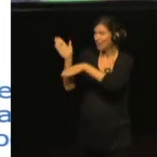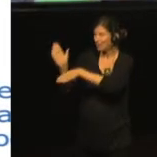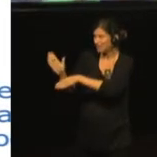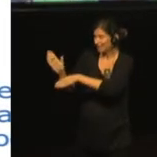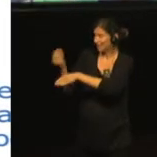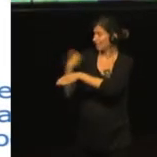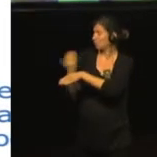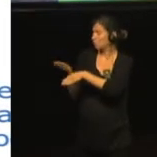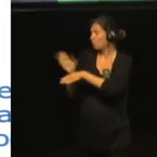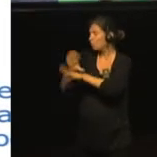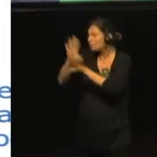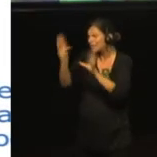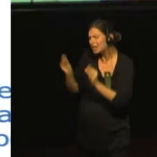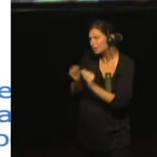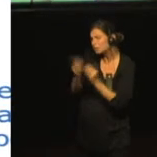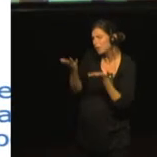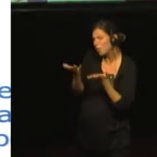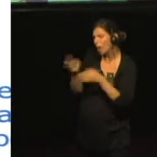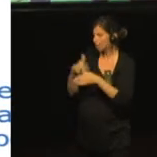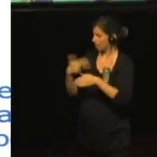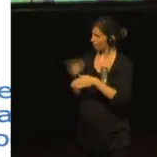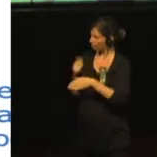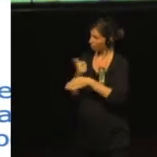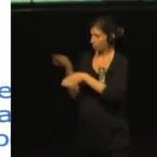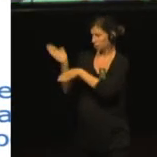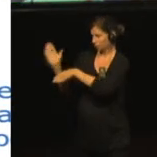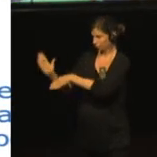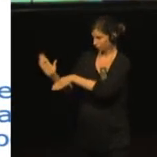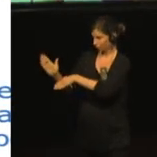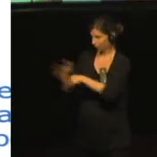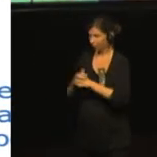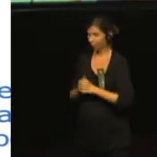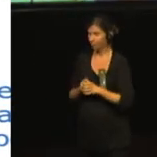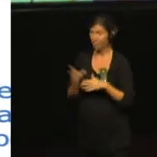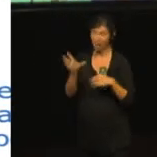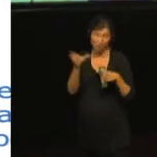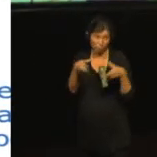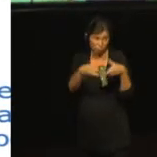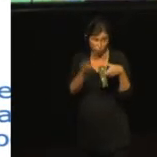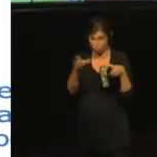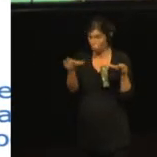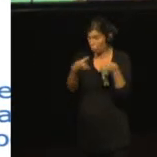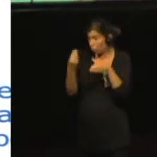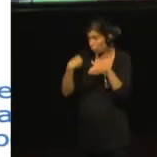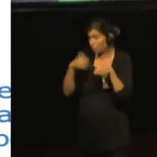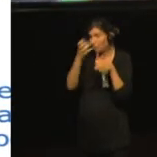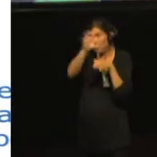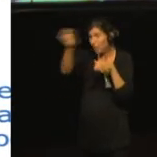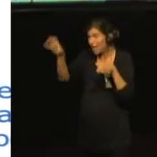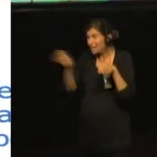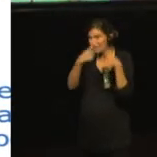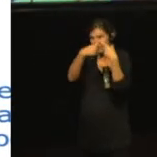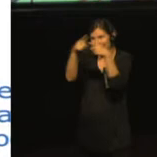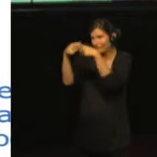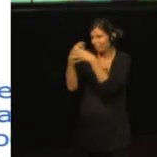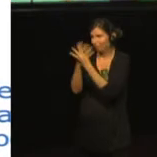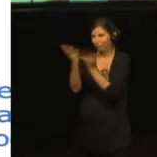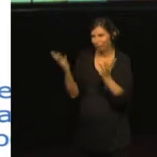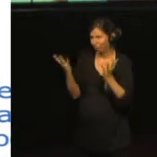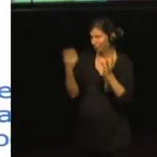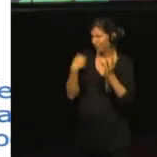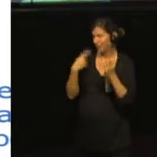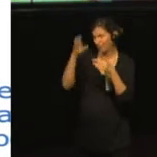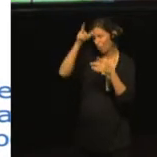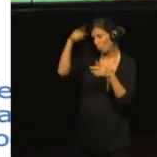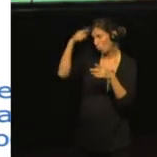un largo debate, ya que venimos de distintas culturas, distintos países, tenemos que enfrentarnos a distintas